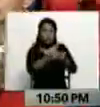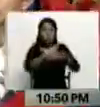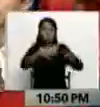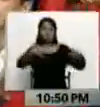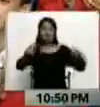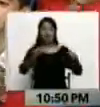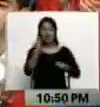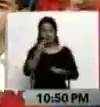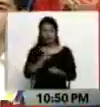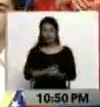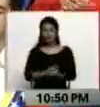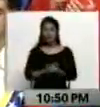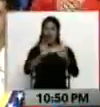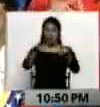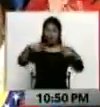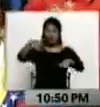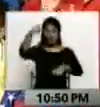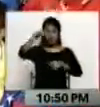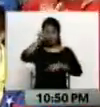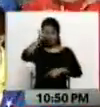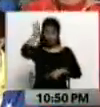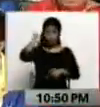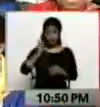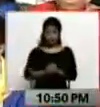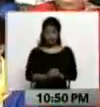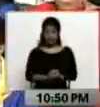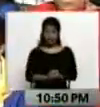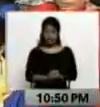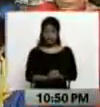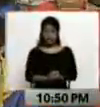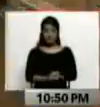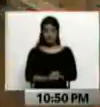Gracias vamos a ver este video de